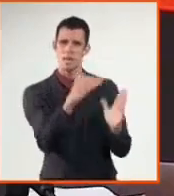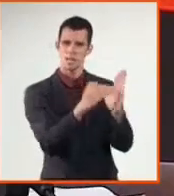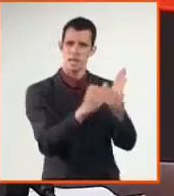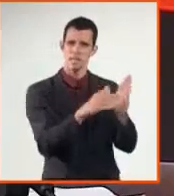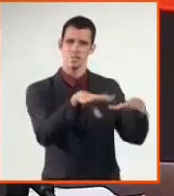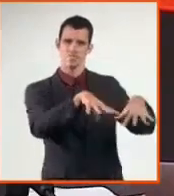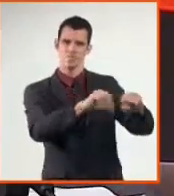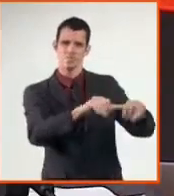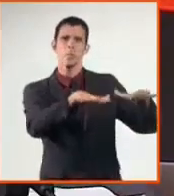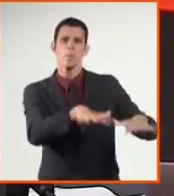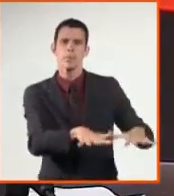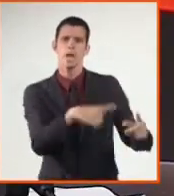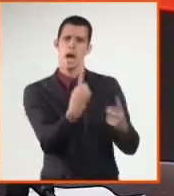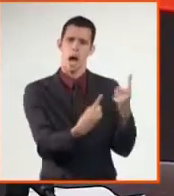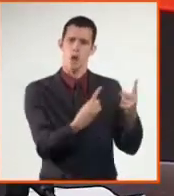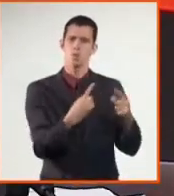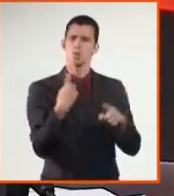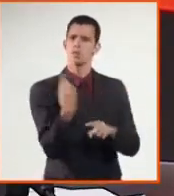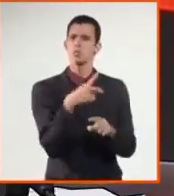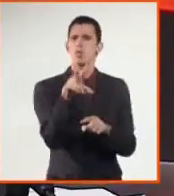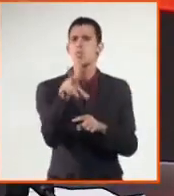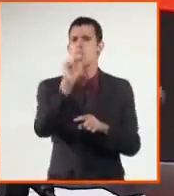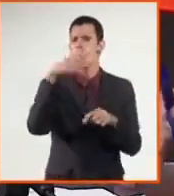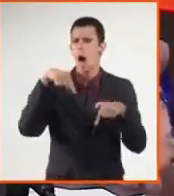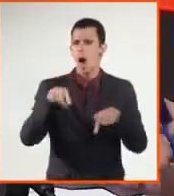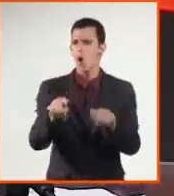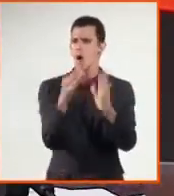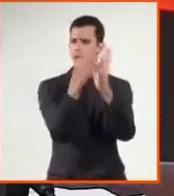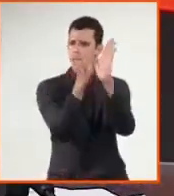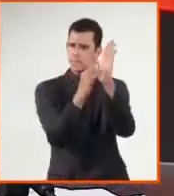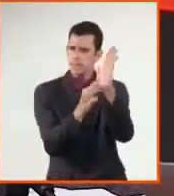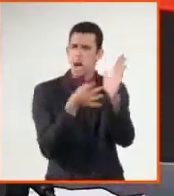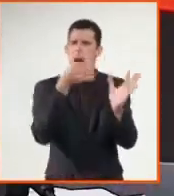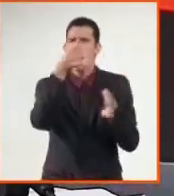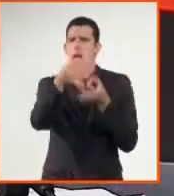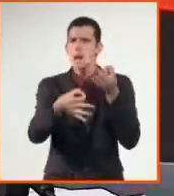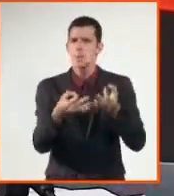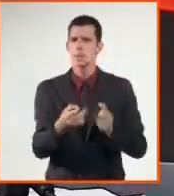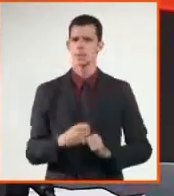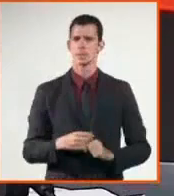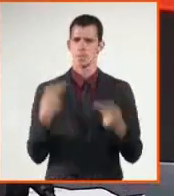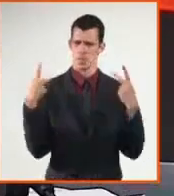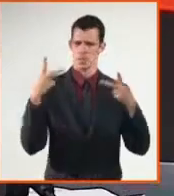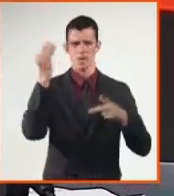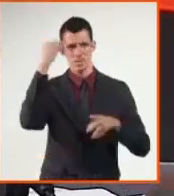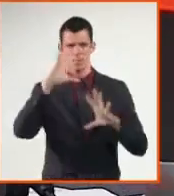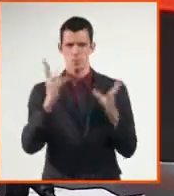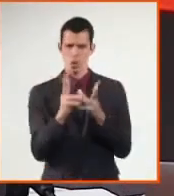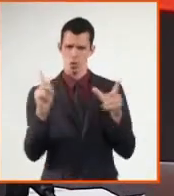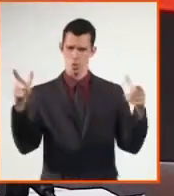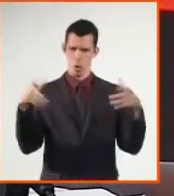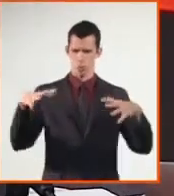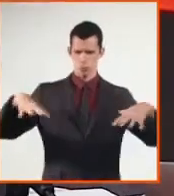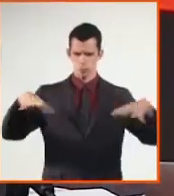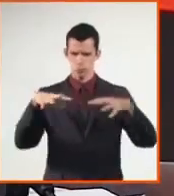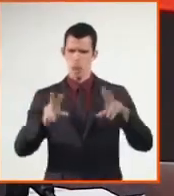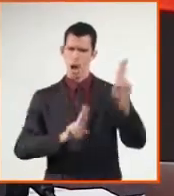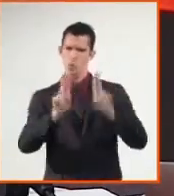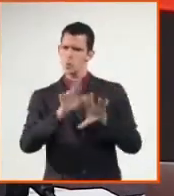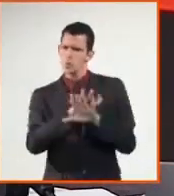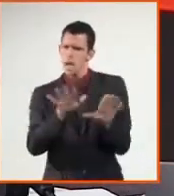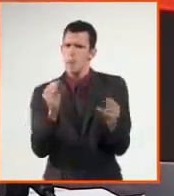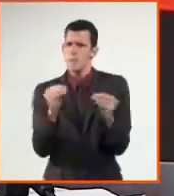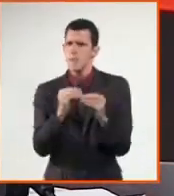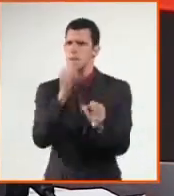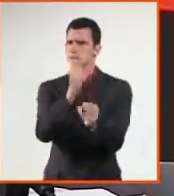un grupo de expertos en este sentido algunas de estas medidas en las que vamos a trabajar y que estamos trabajando